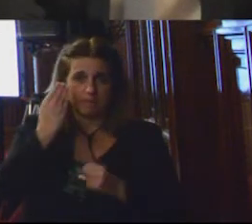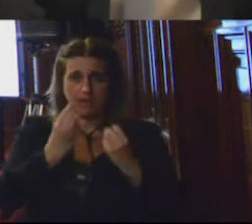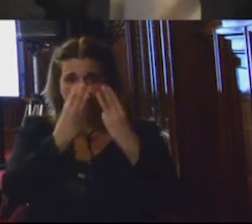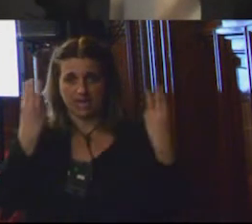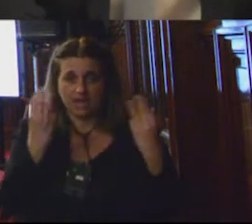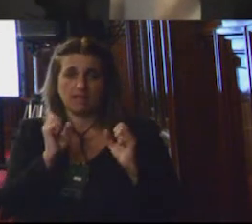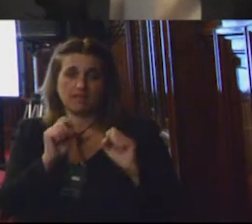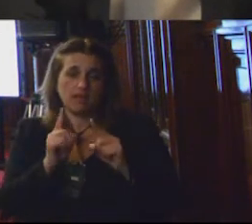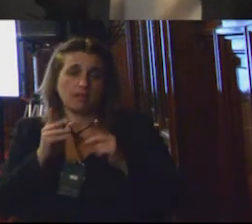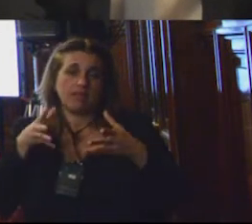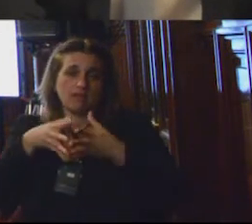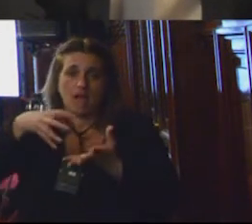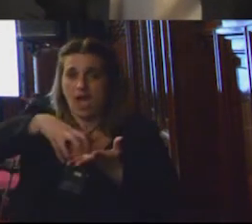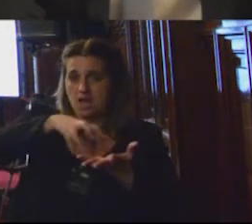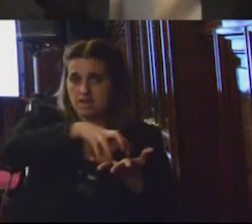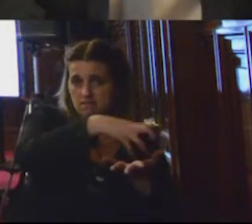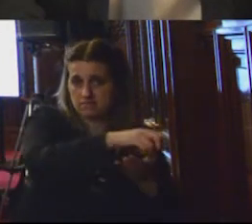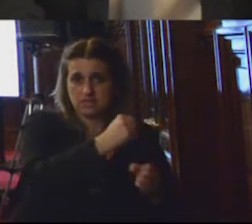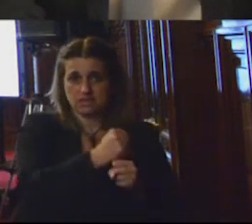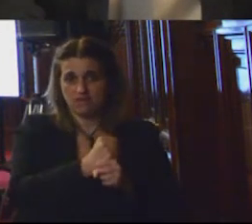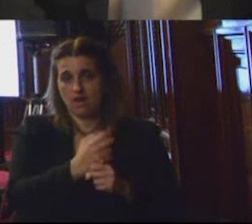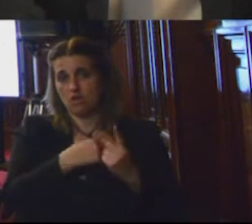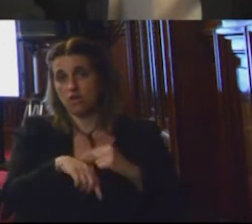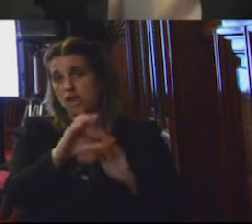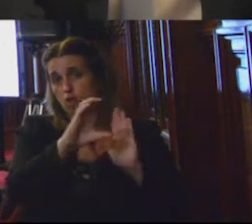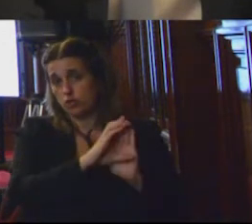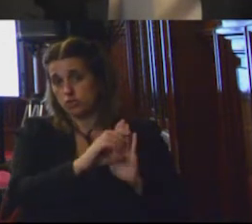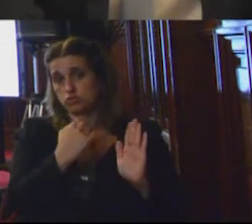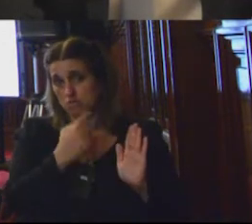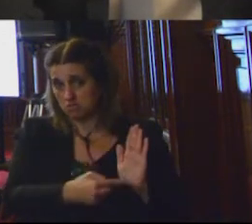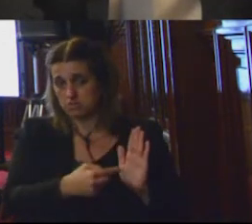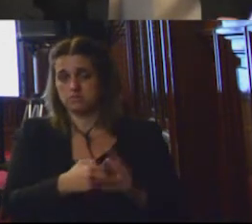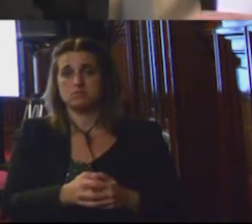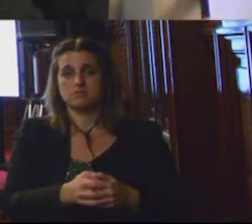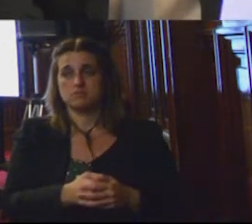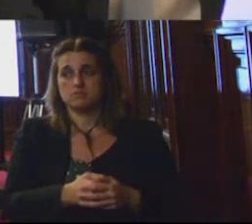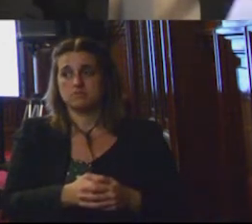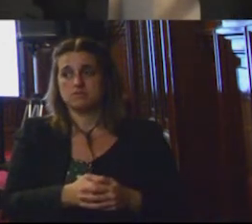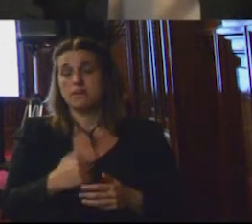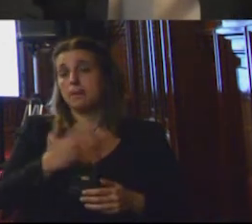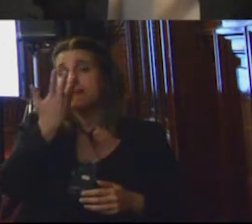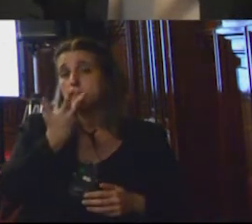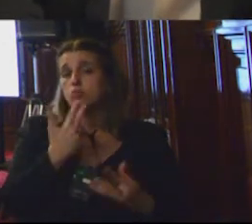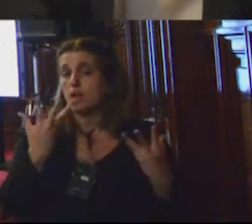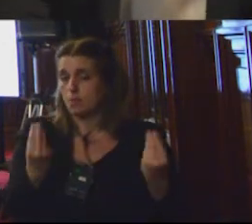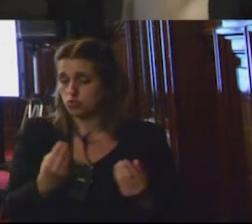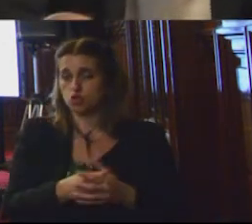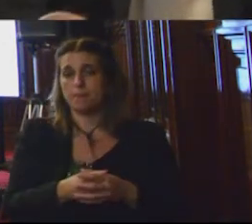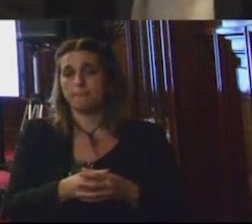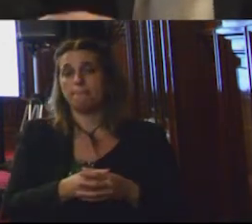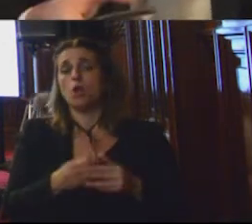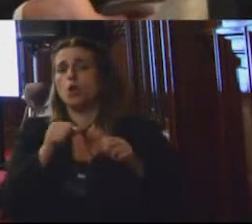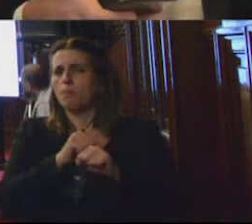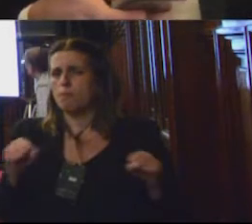categoría, segundo archivo octavo de la Constitución Federal. Me gustaría mucho